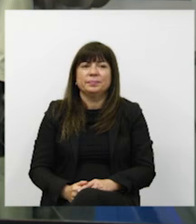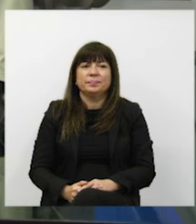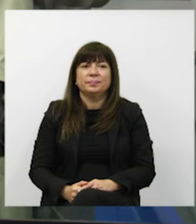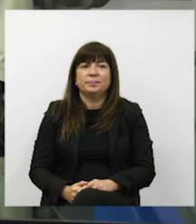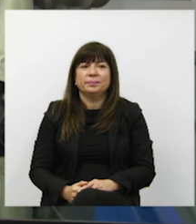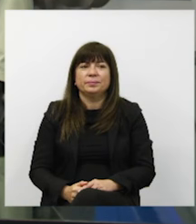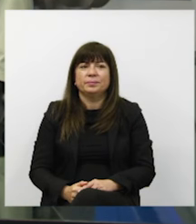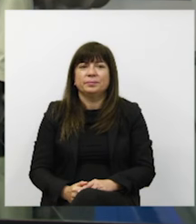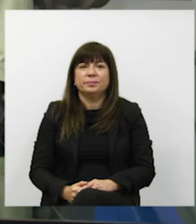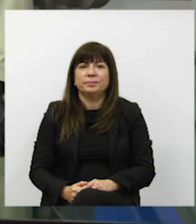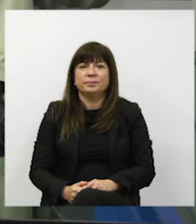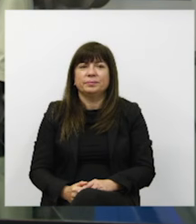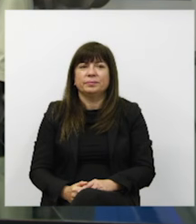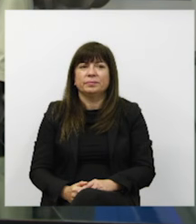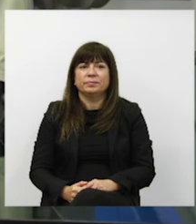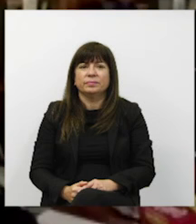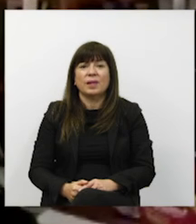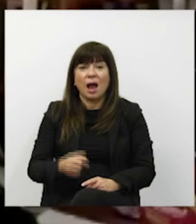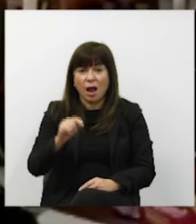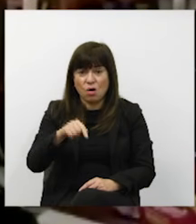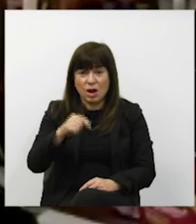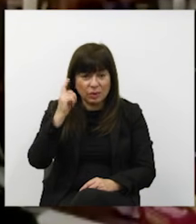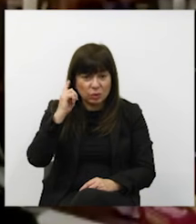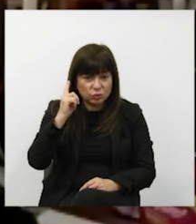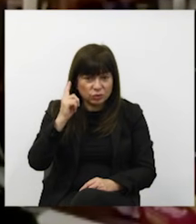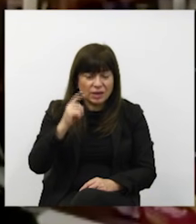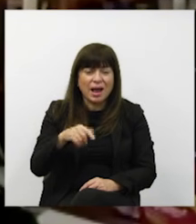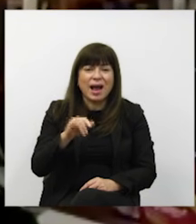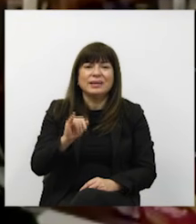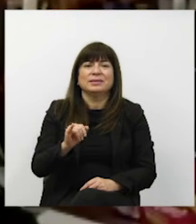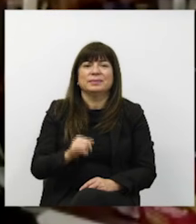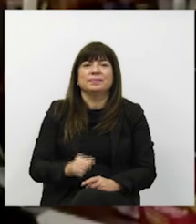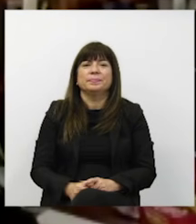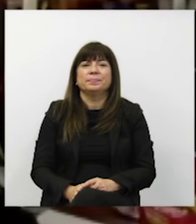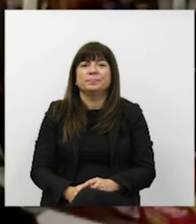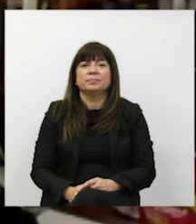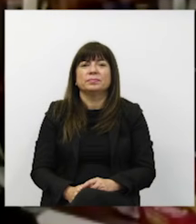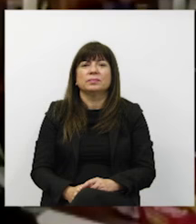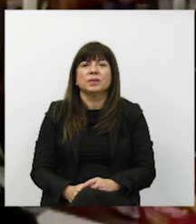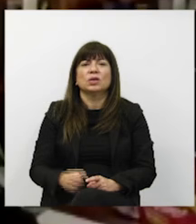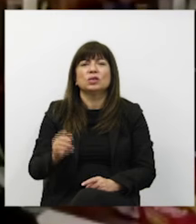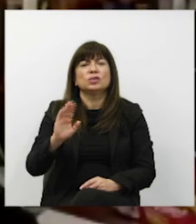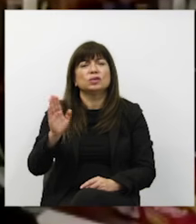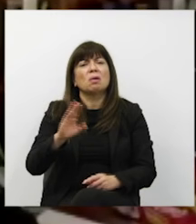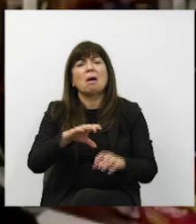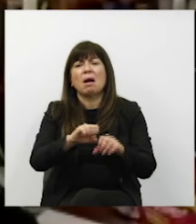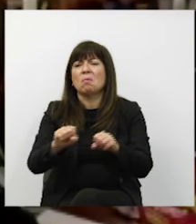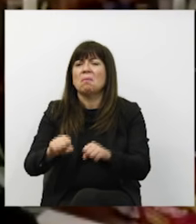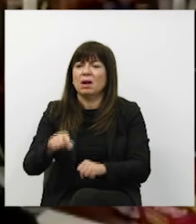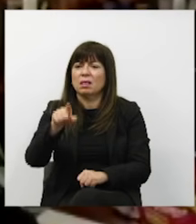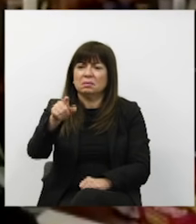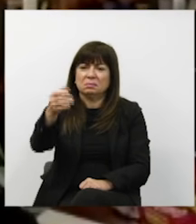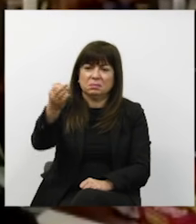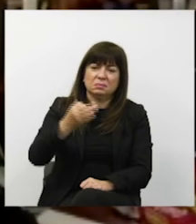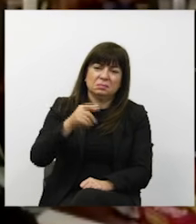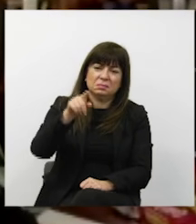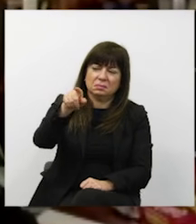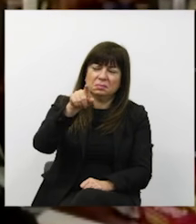No, está sin micrófono. Ahora, ¿me escucha ahora? Ahí sí. Ahí sí, sí. Ya. Oye, yo estoy de acuerdo con lo que dice,